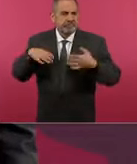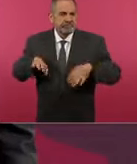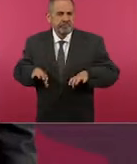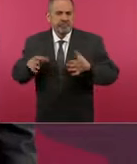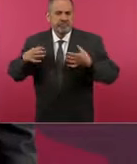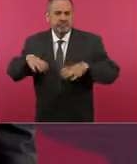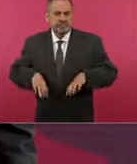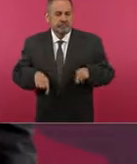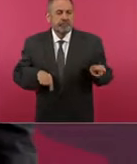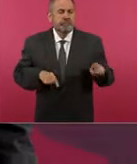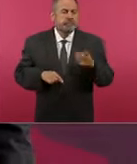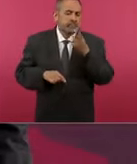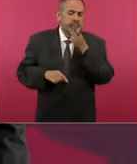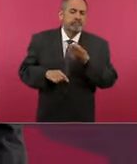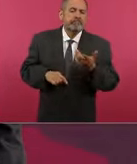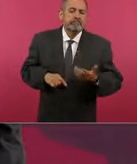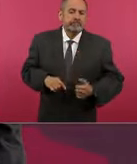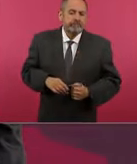riquezas,